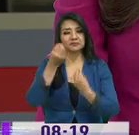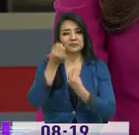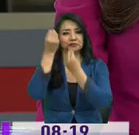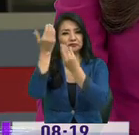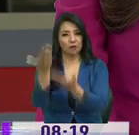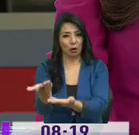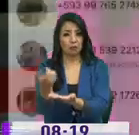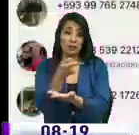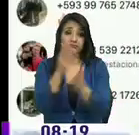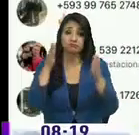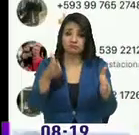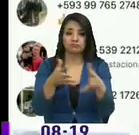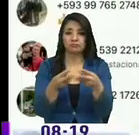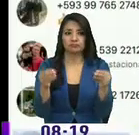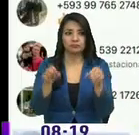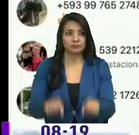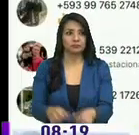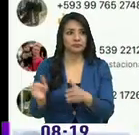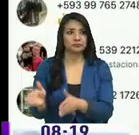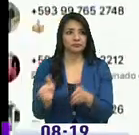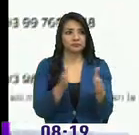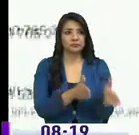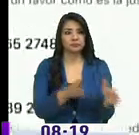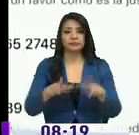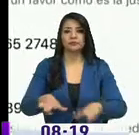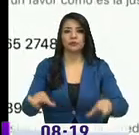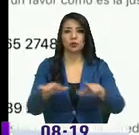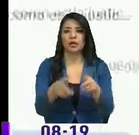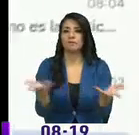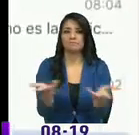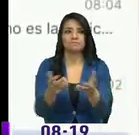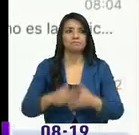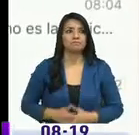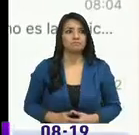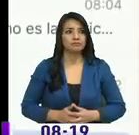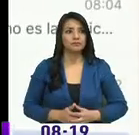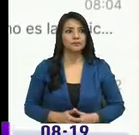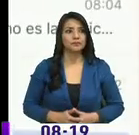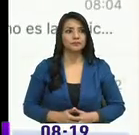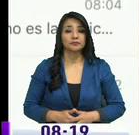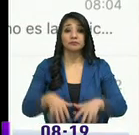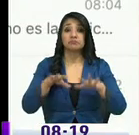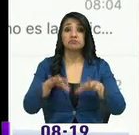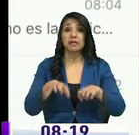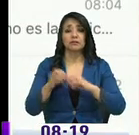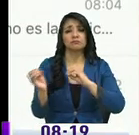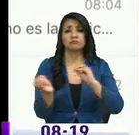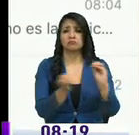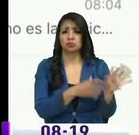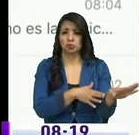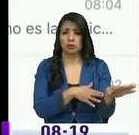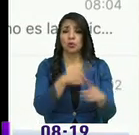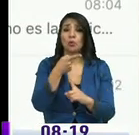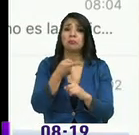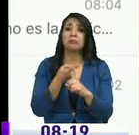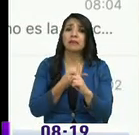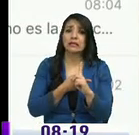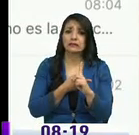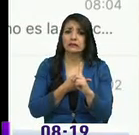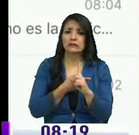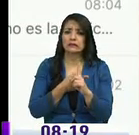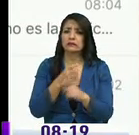demos solución. Miren lo que sucede aquí. Este perrito ha sido abandonado 1 mes y medio